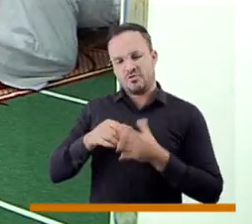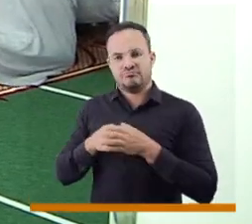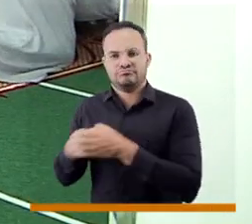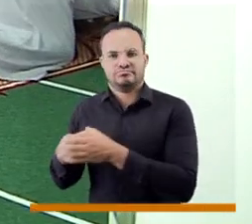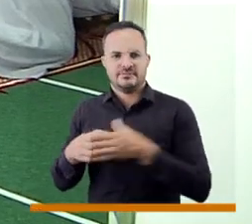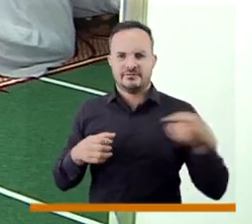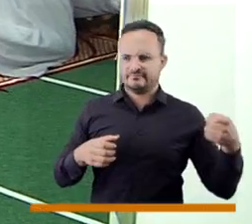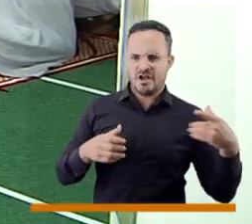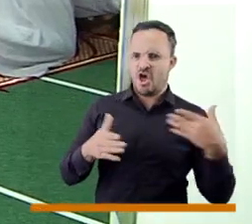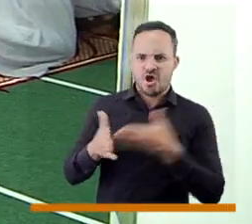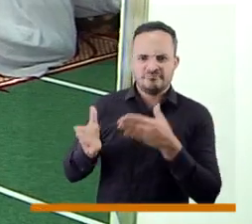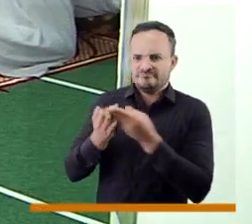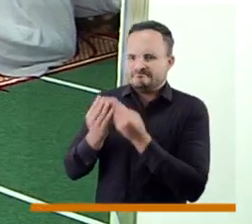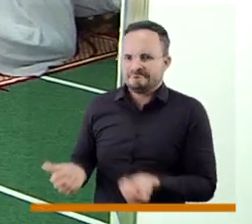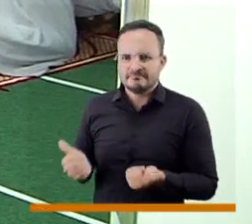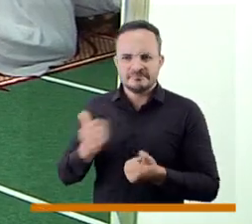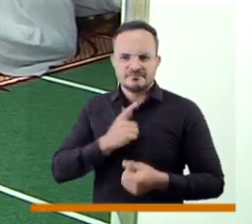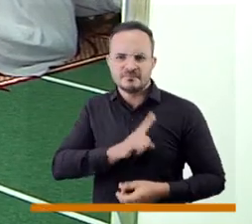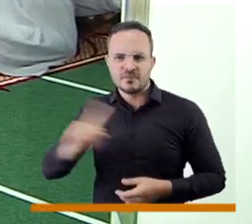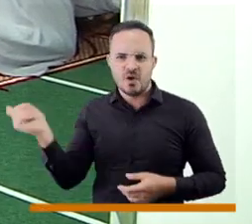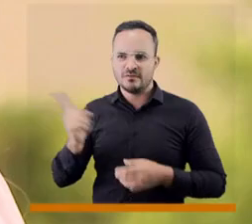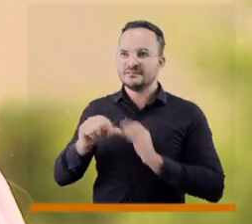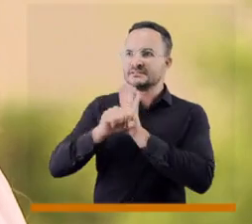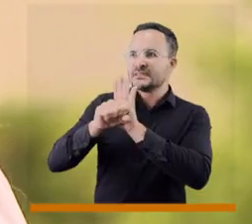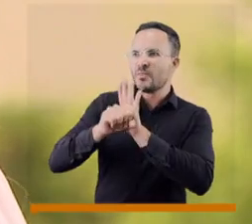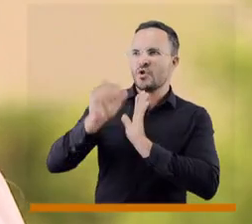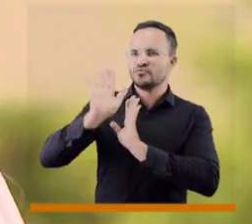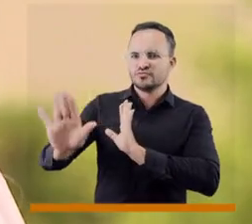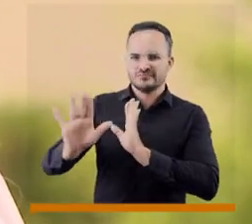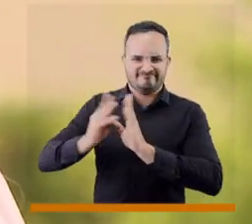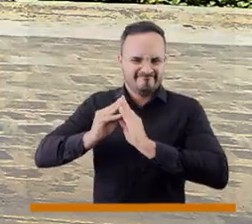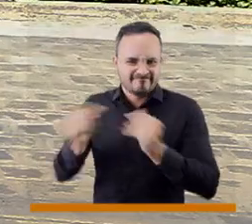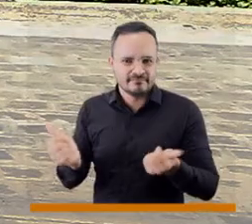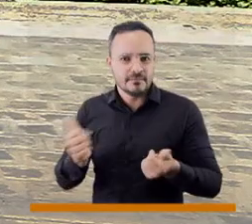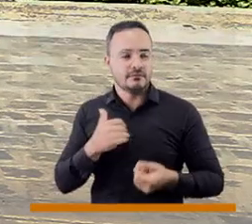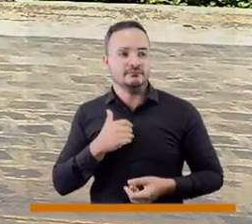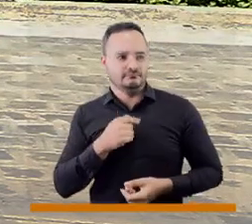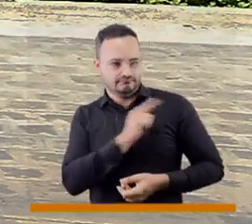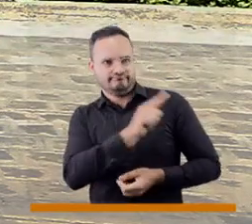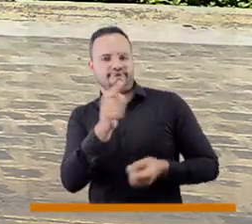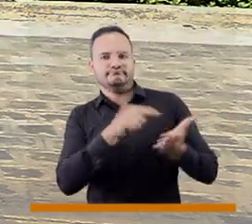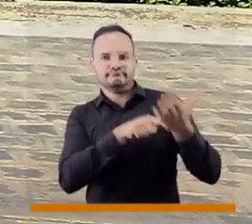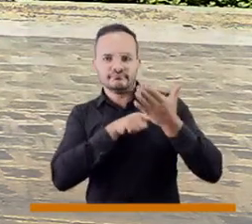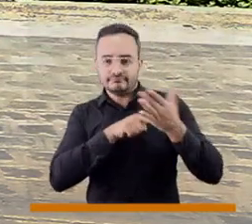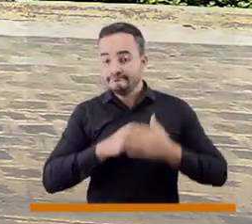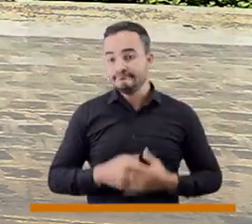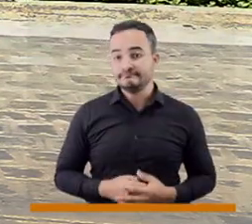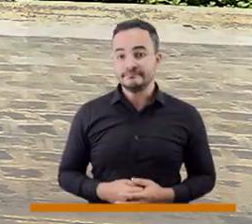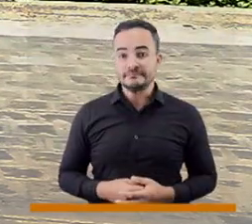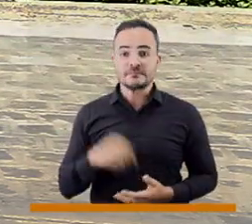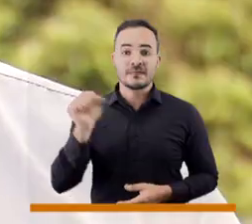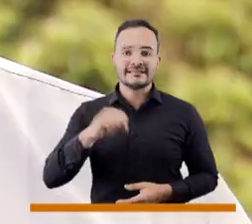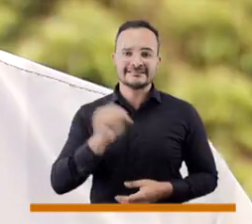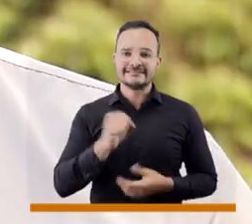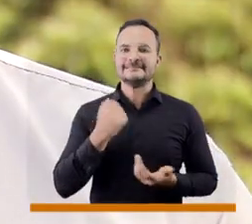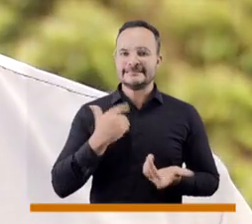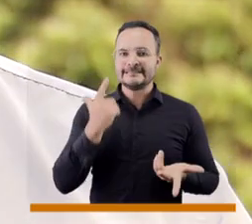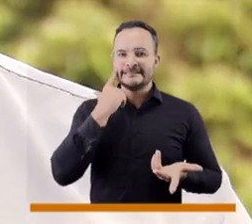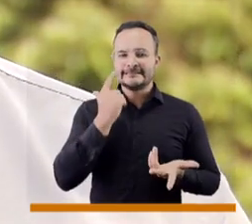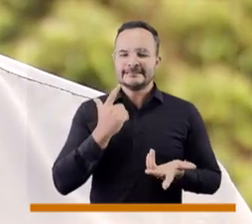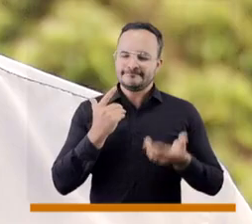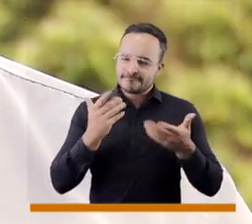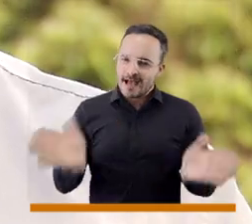vulnerado las creencias de otros a través de la eliminación de aquello que los representa. Sí, Catherine, y